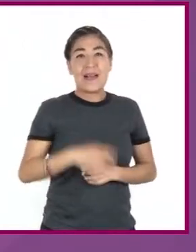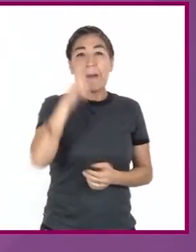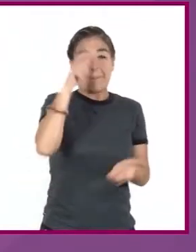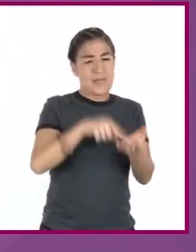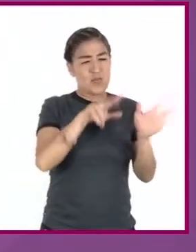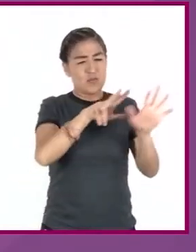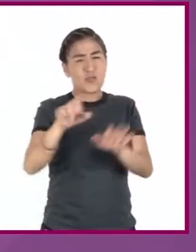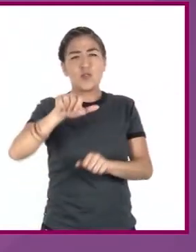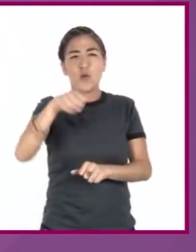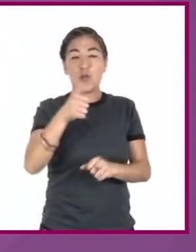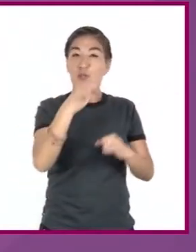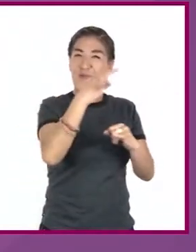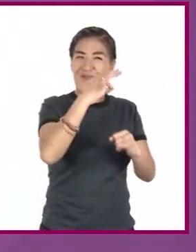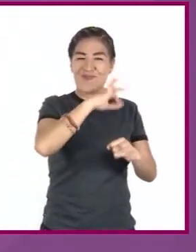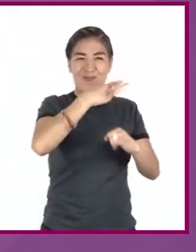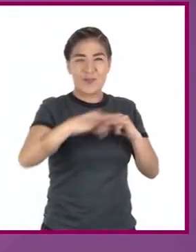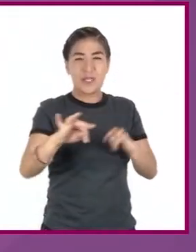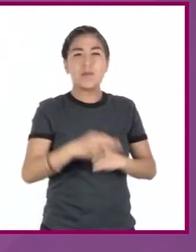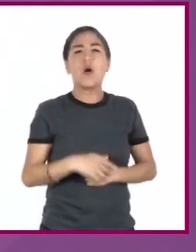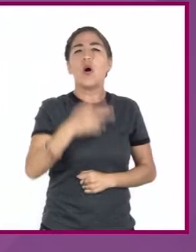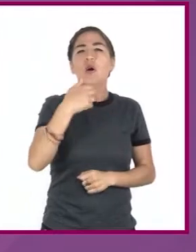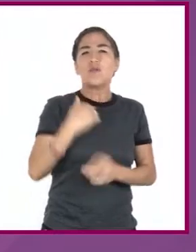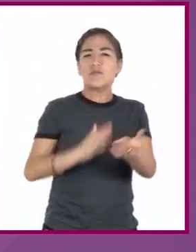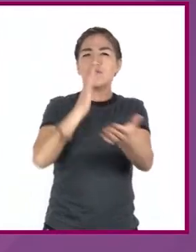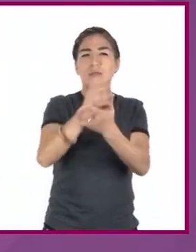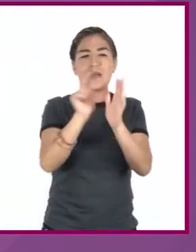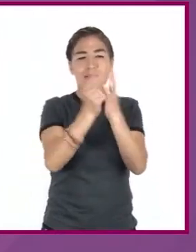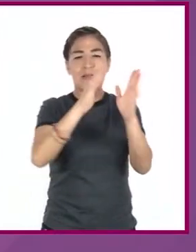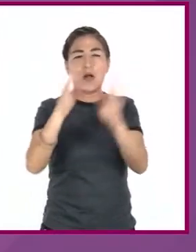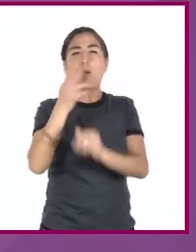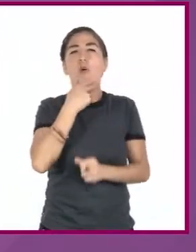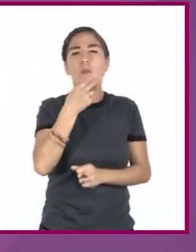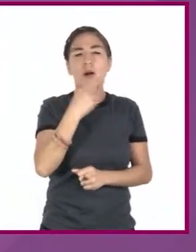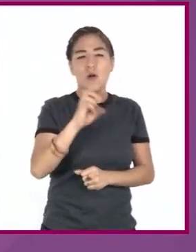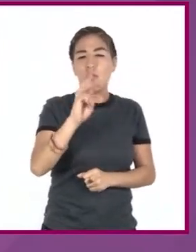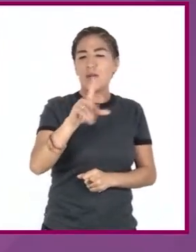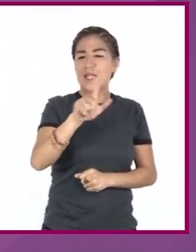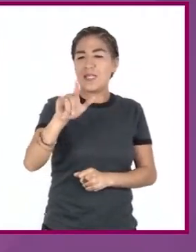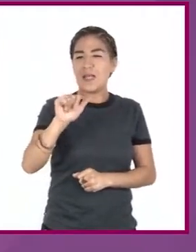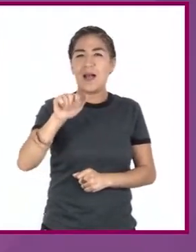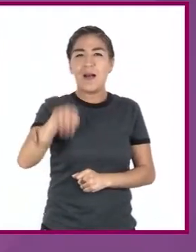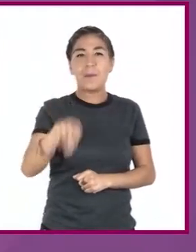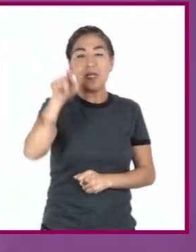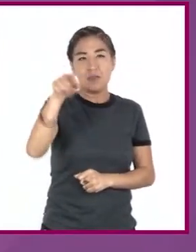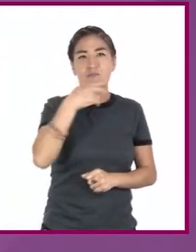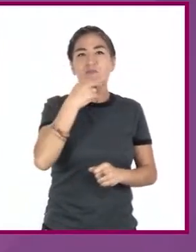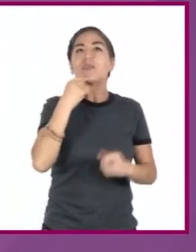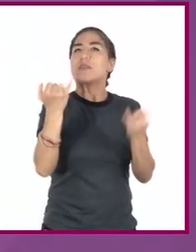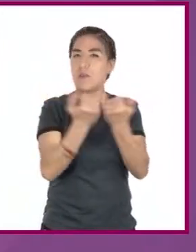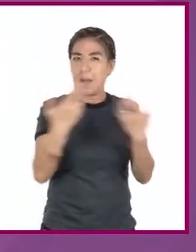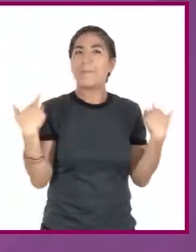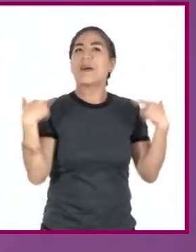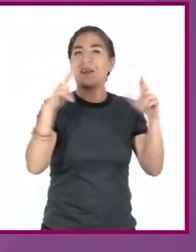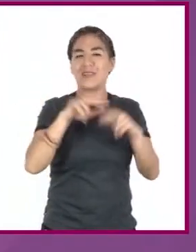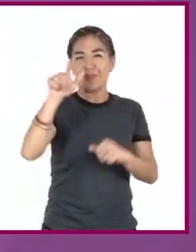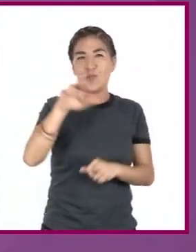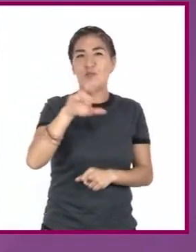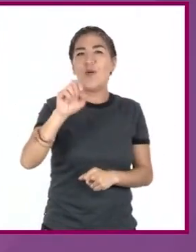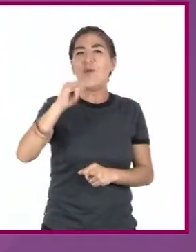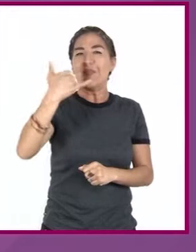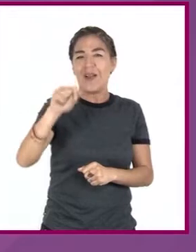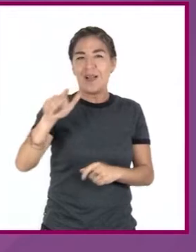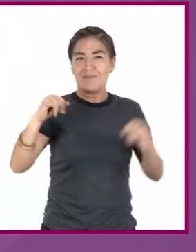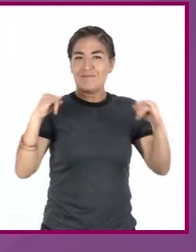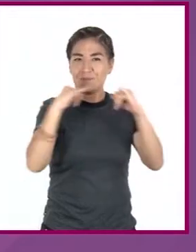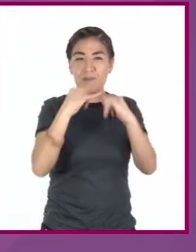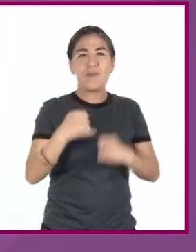1811, llegó a la librería un hombre llamado William Dance, que era miembro de la Royal Institution. Por casualidad encontró mi libro,